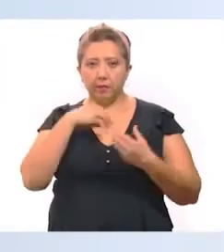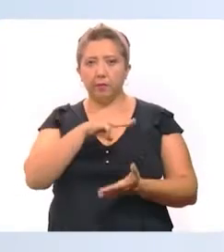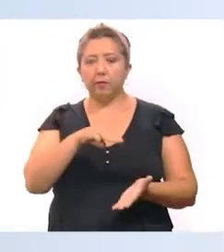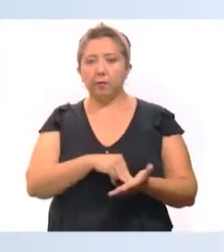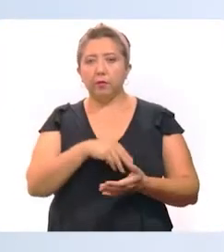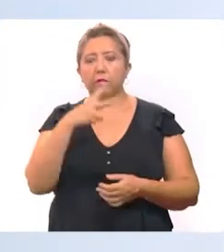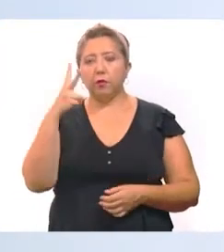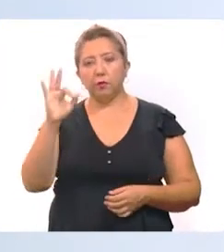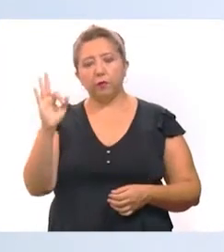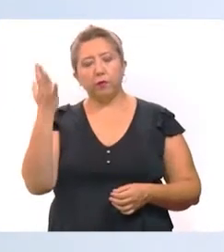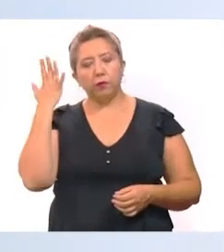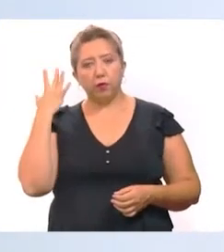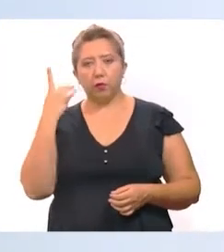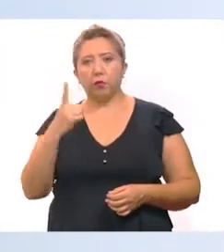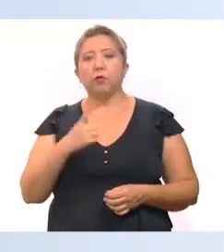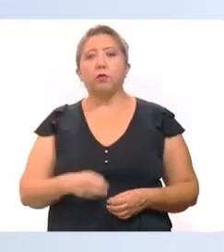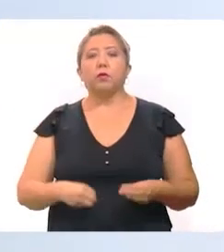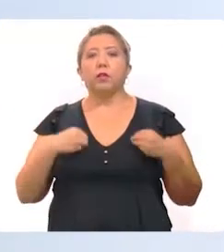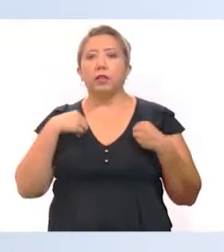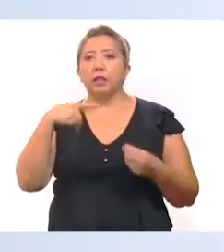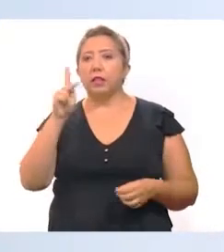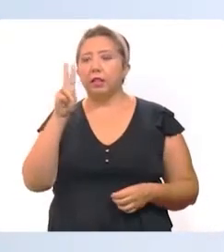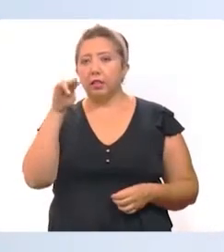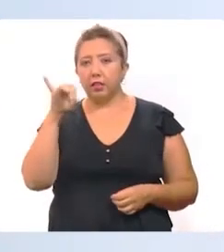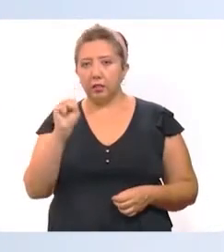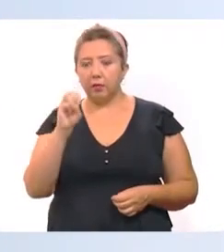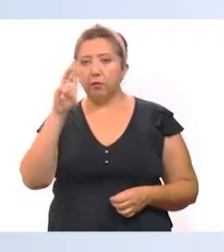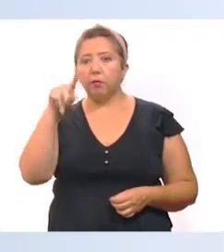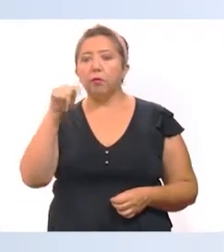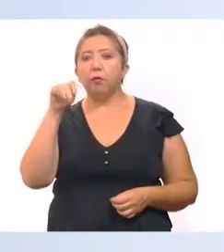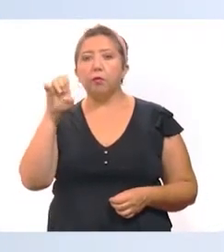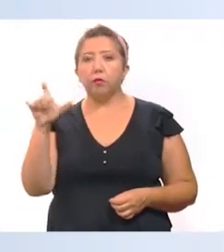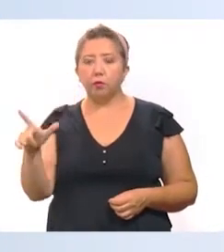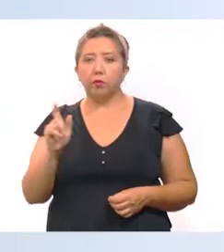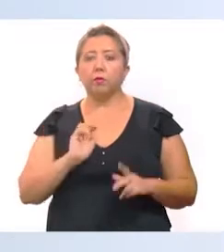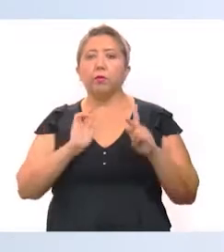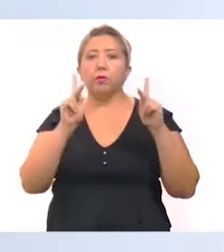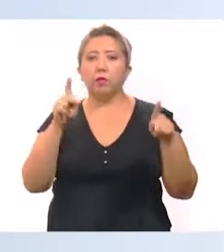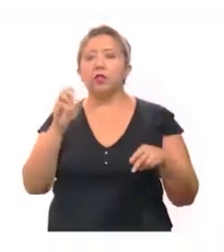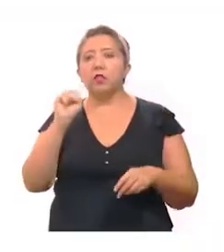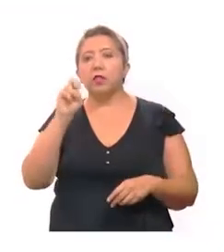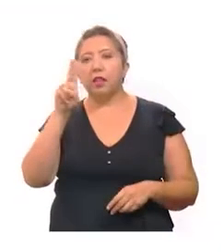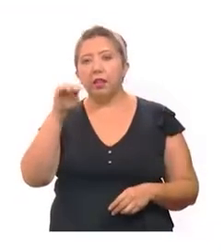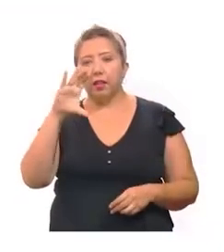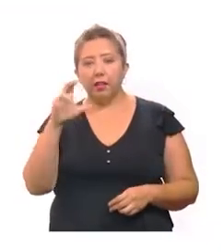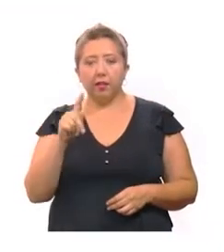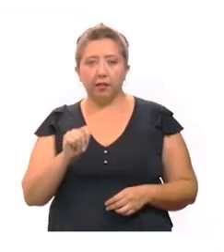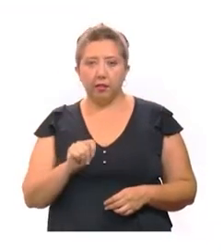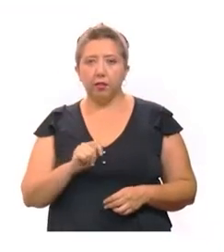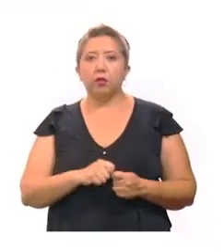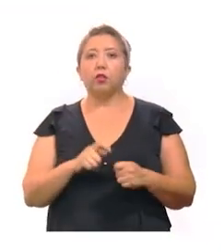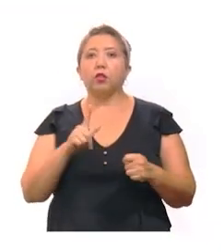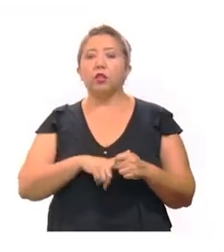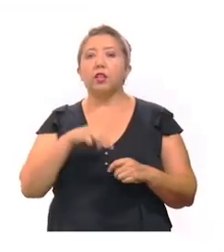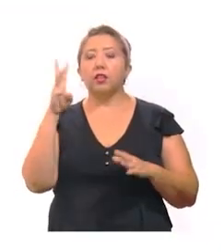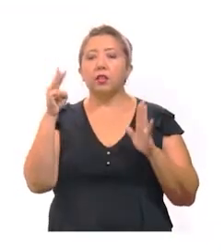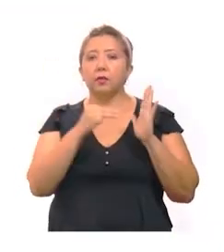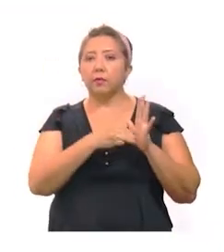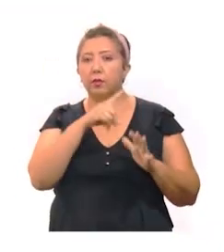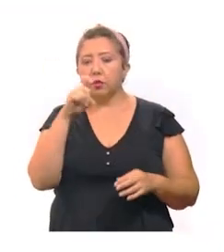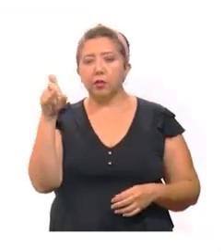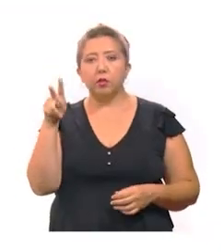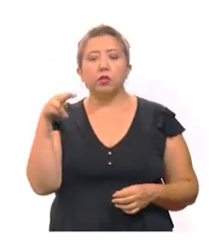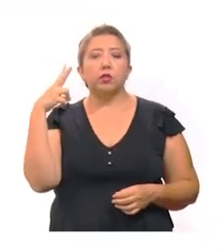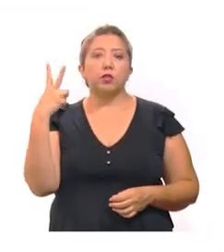Mérida, 2 eran foráneos y 1 residía en Canacín, en Motul, 1 en Progreso y 1 en Sanacat. En total, son 3.182